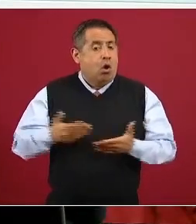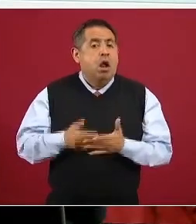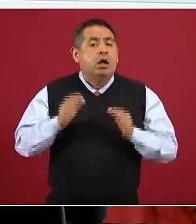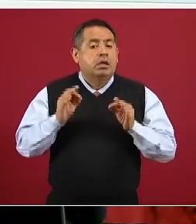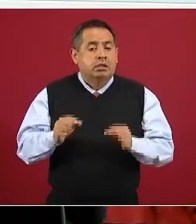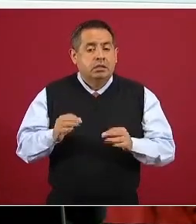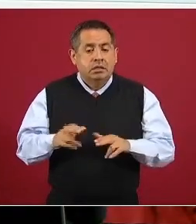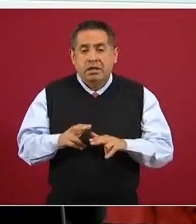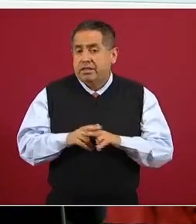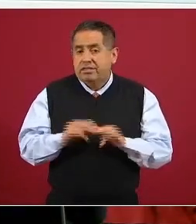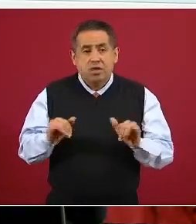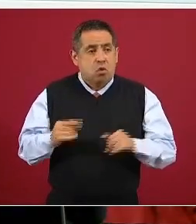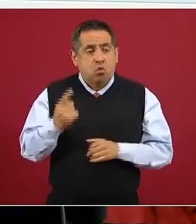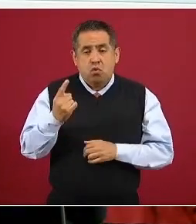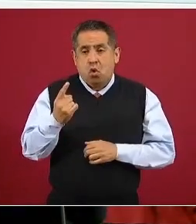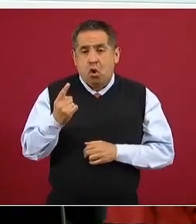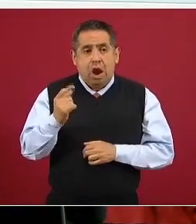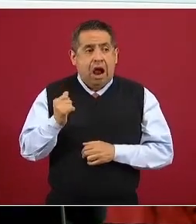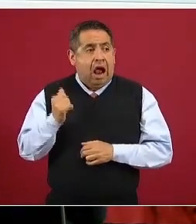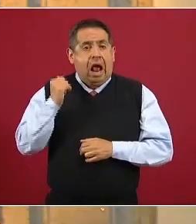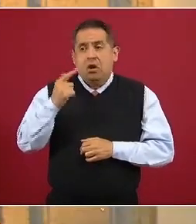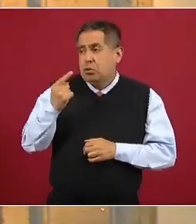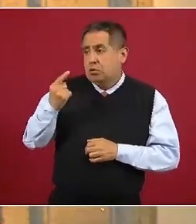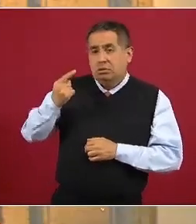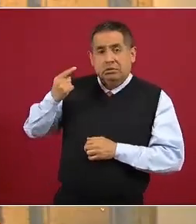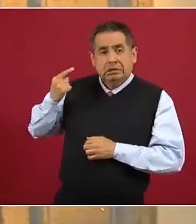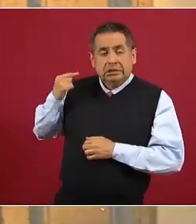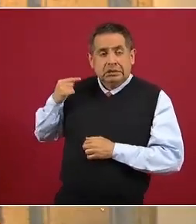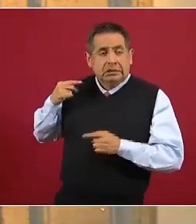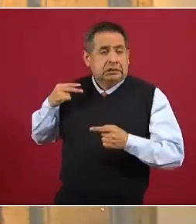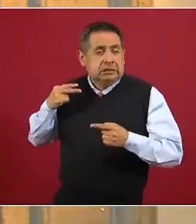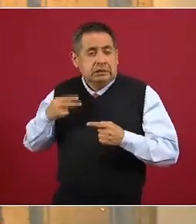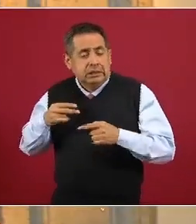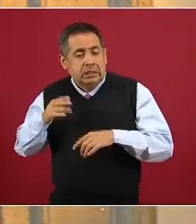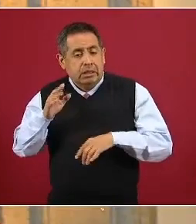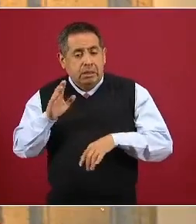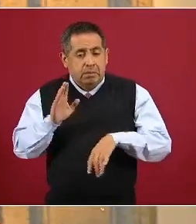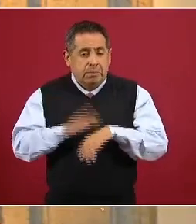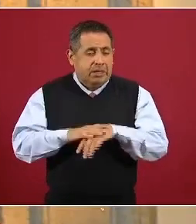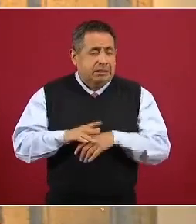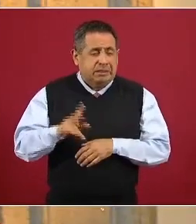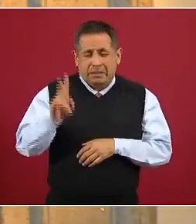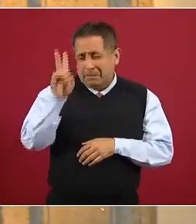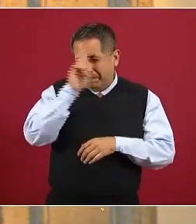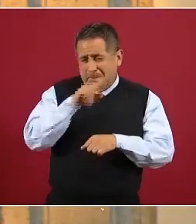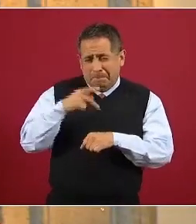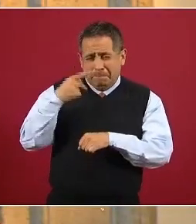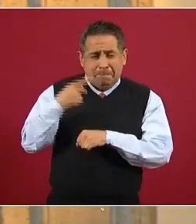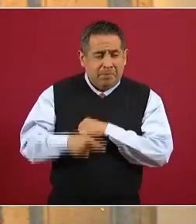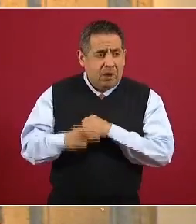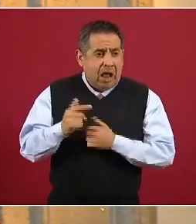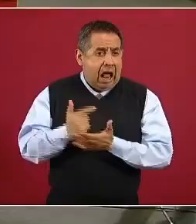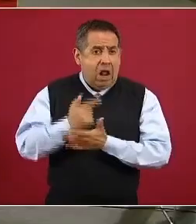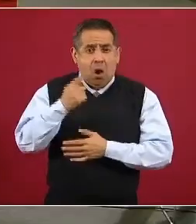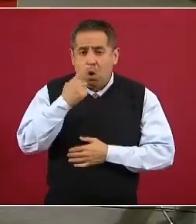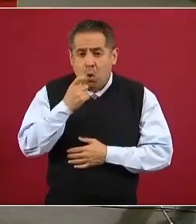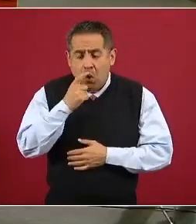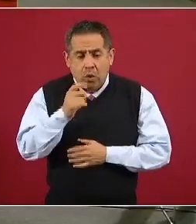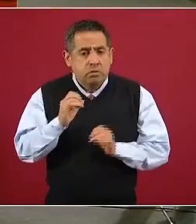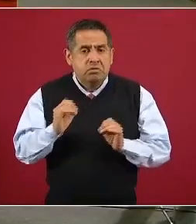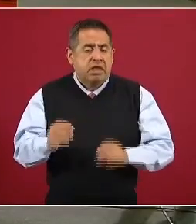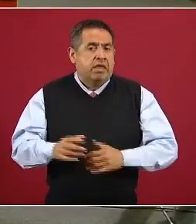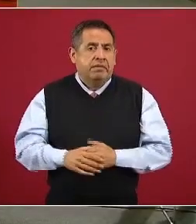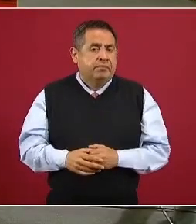tenemos ninguna entidad que al menos en la última medición haya tenido el máximo riesgo, que en su momento es el rojo. Y